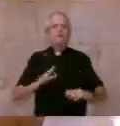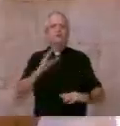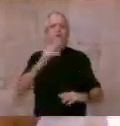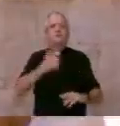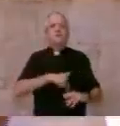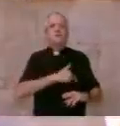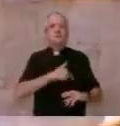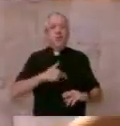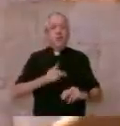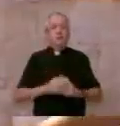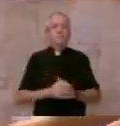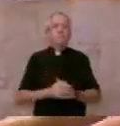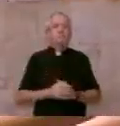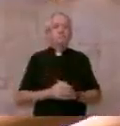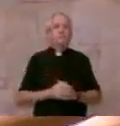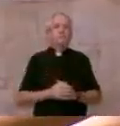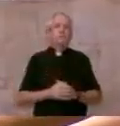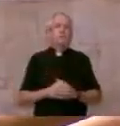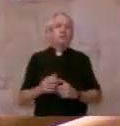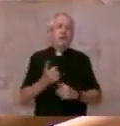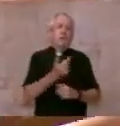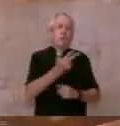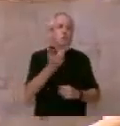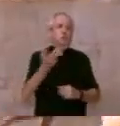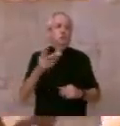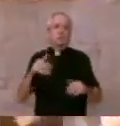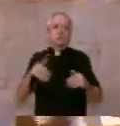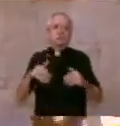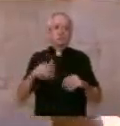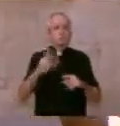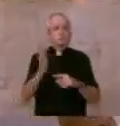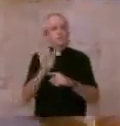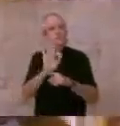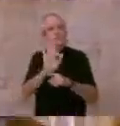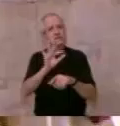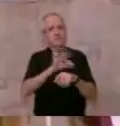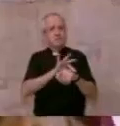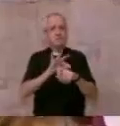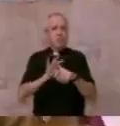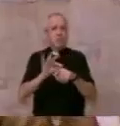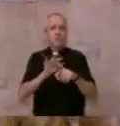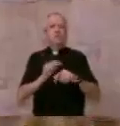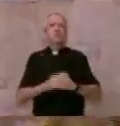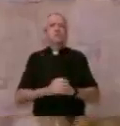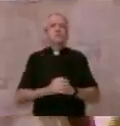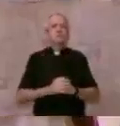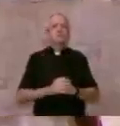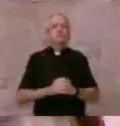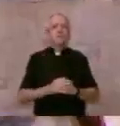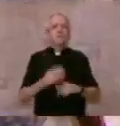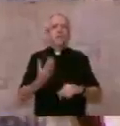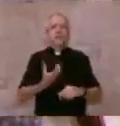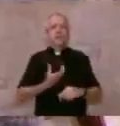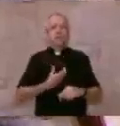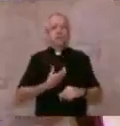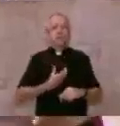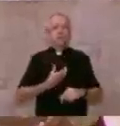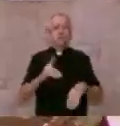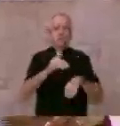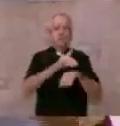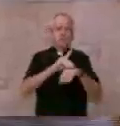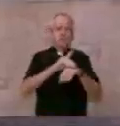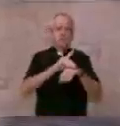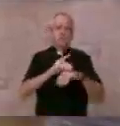después, senadores, diputados, diversos representantes de los ayuntamientos de la